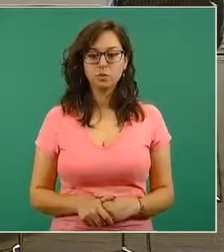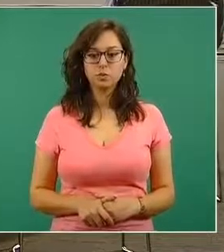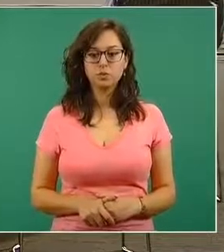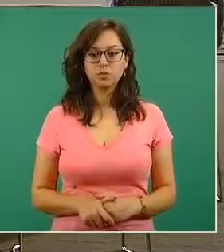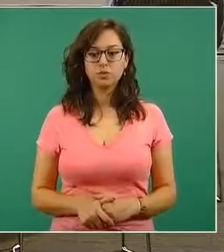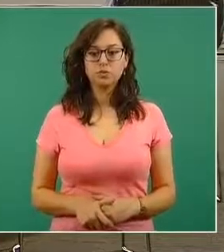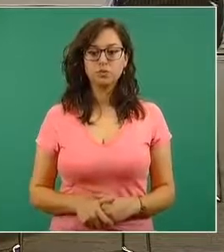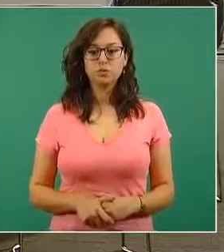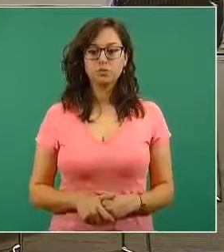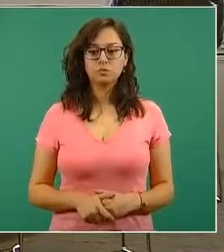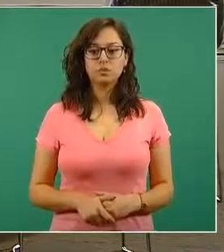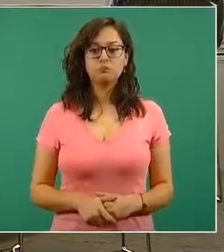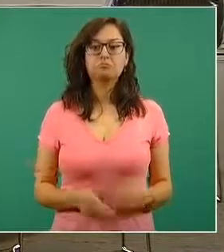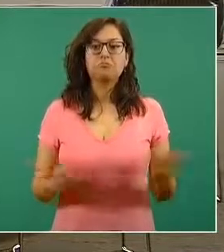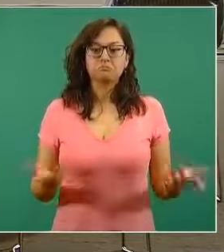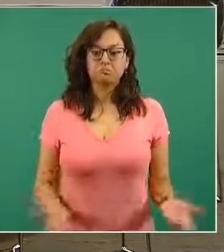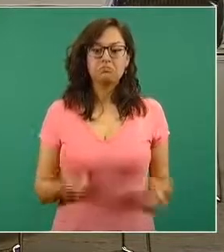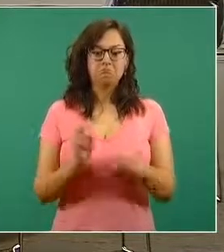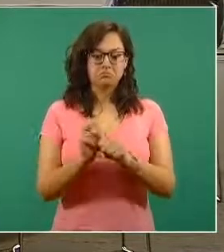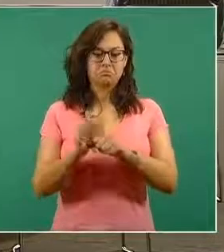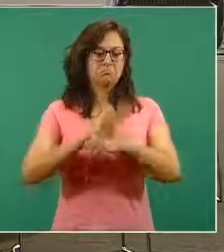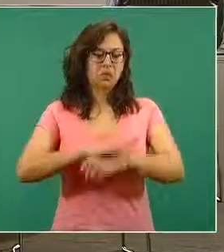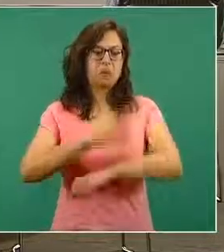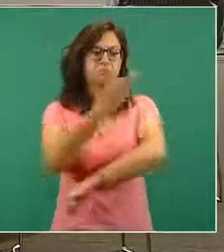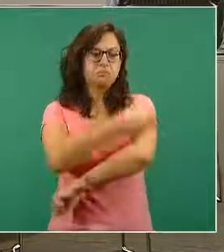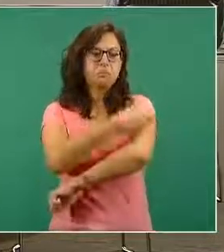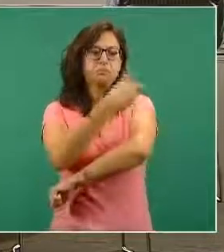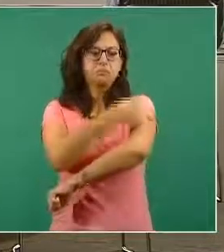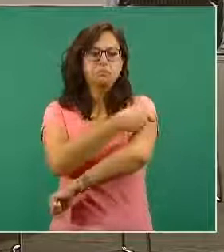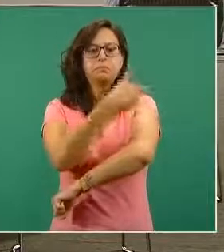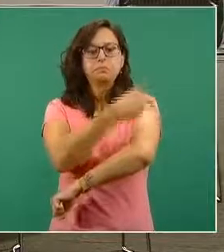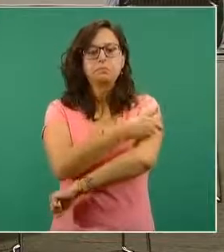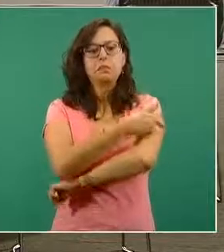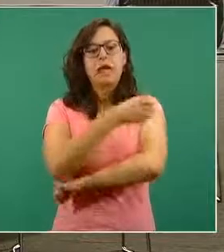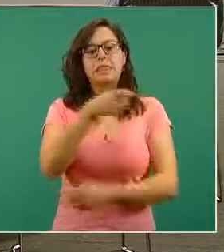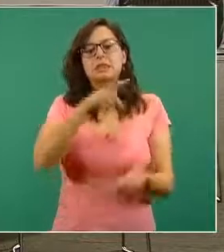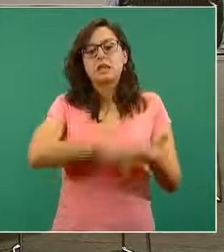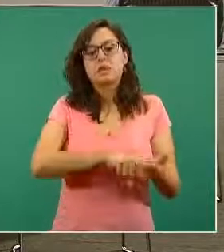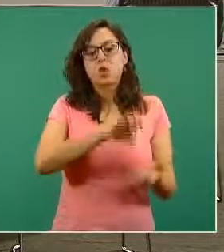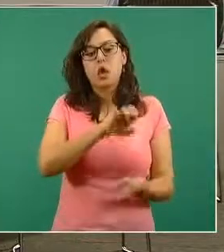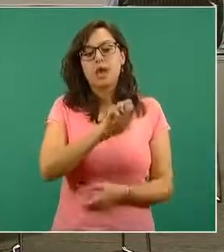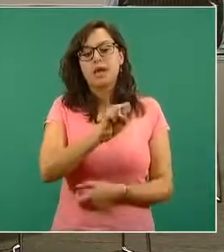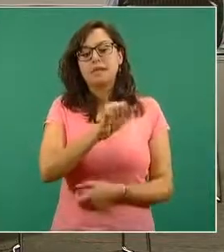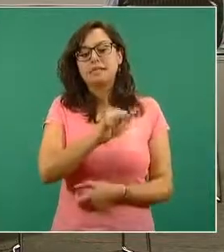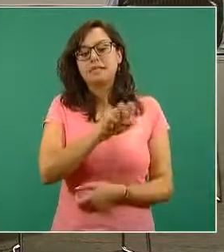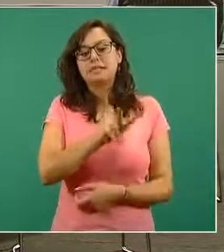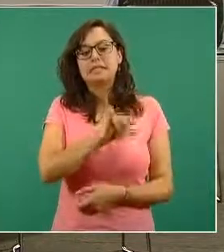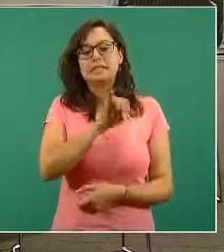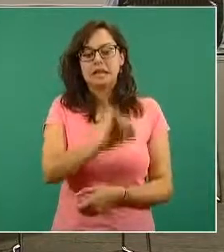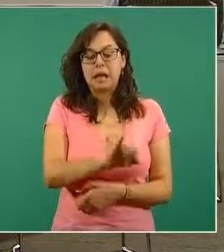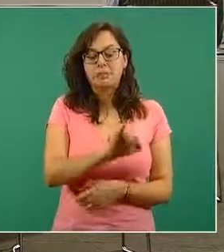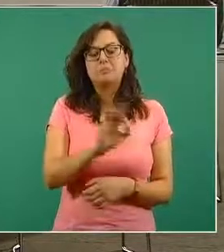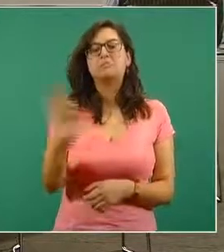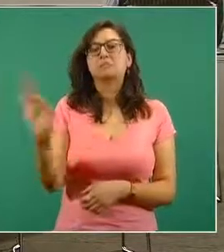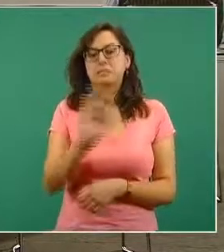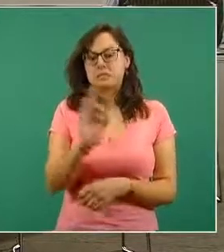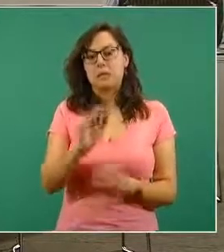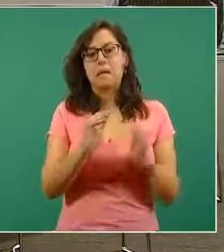mayor de SAVIs en estas vacunas que son pues aprobadas para una situación de